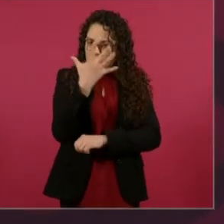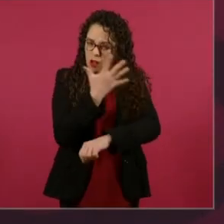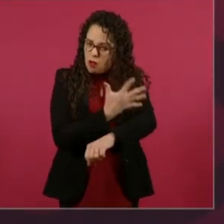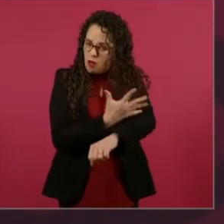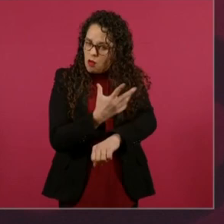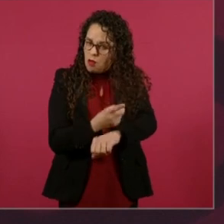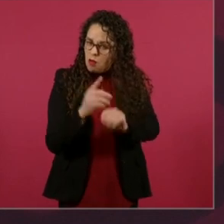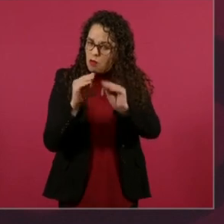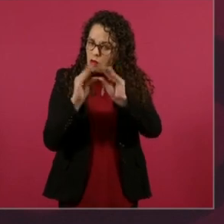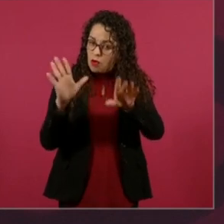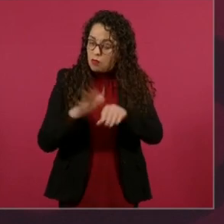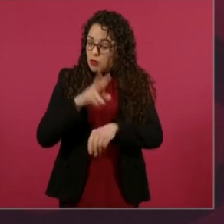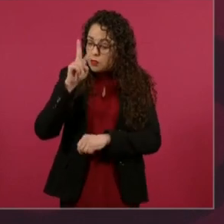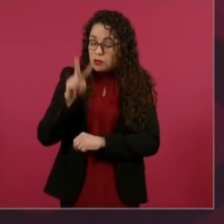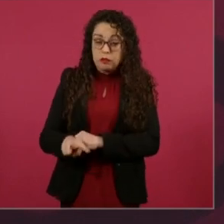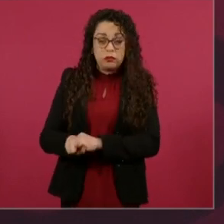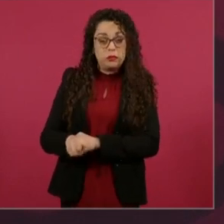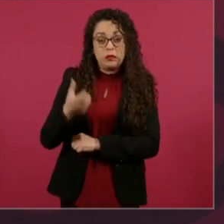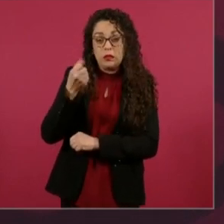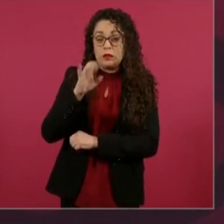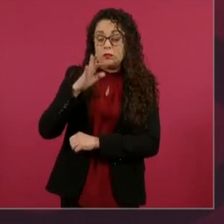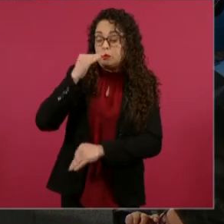lo pudrieron